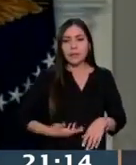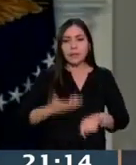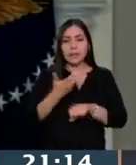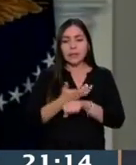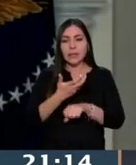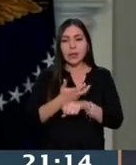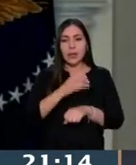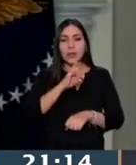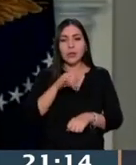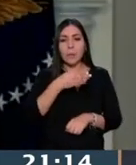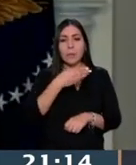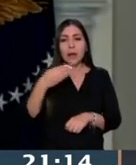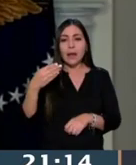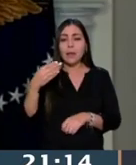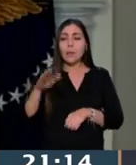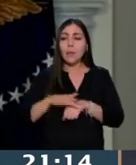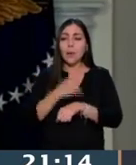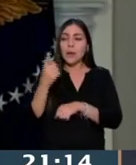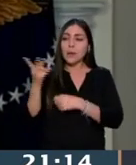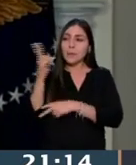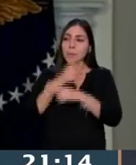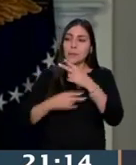México.